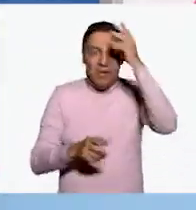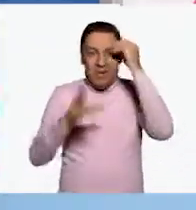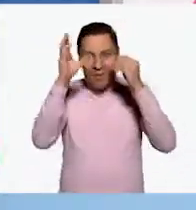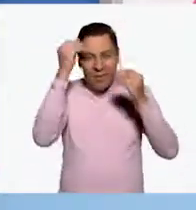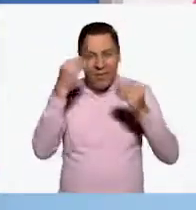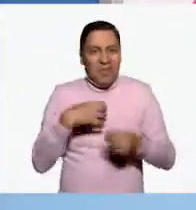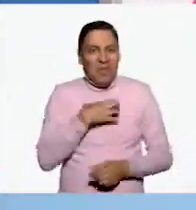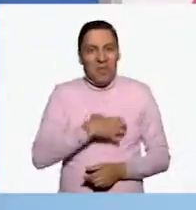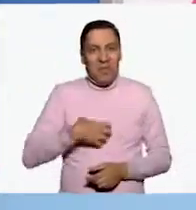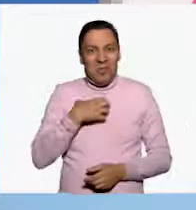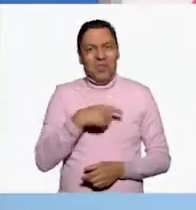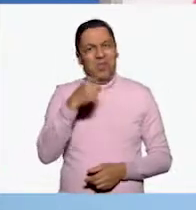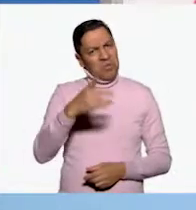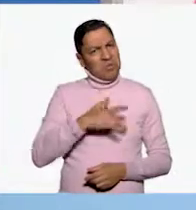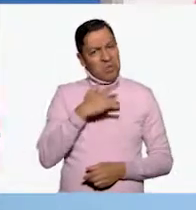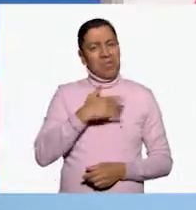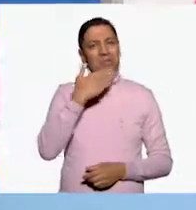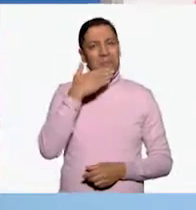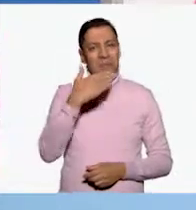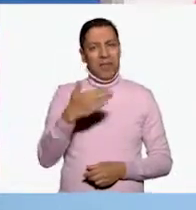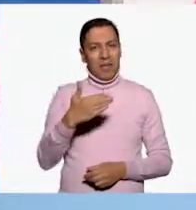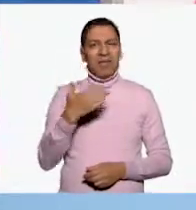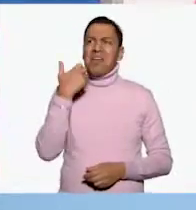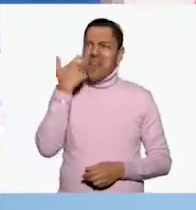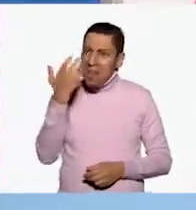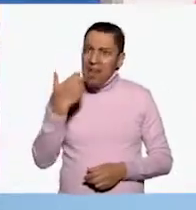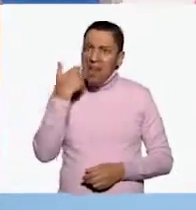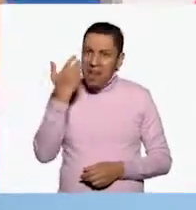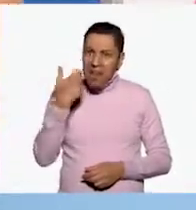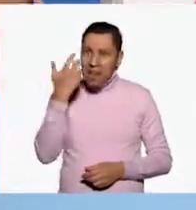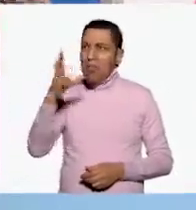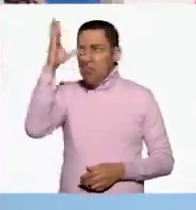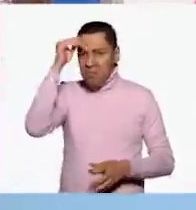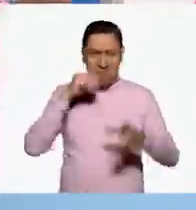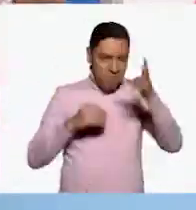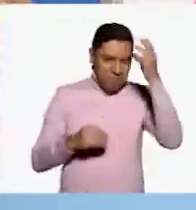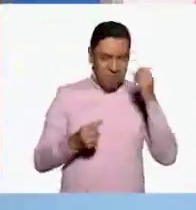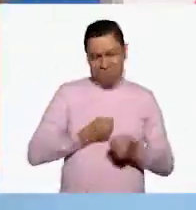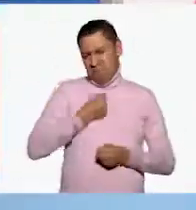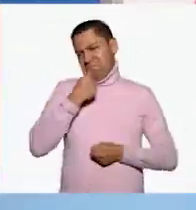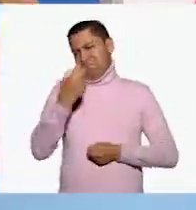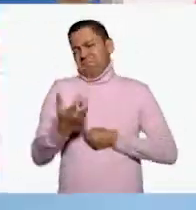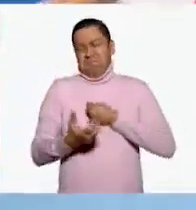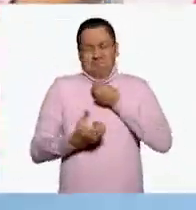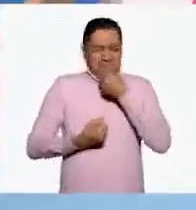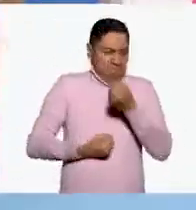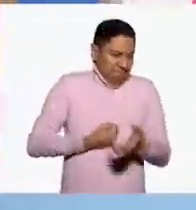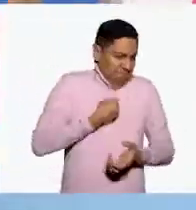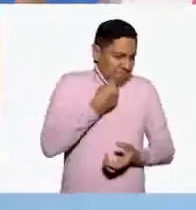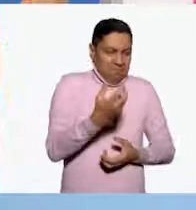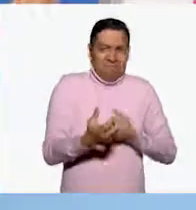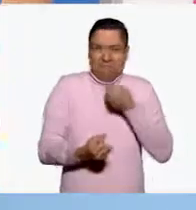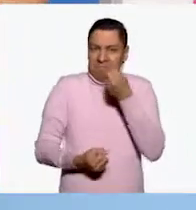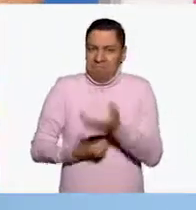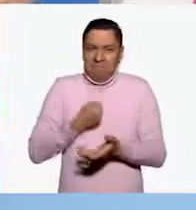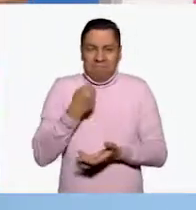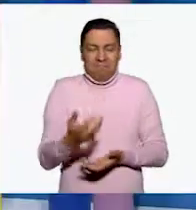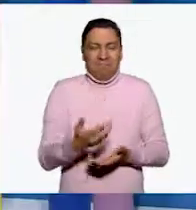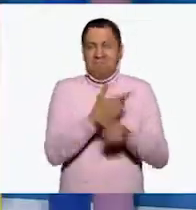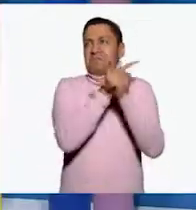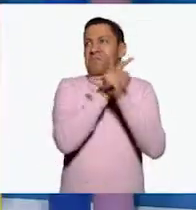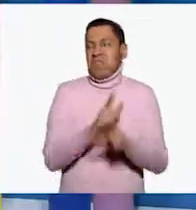Te sientes bien y tienes ánimo de hacer cosas y expresarlo con toda la gente que te rodea.